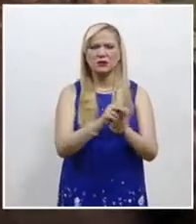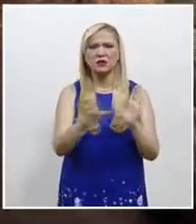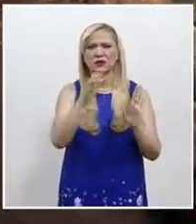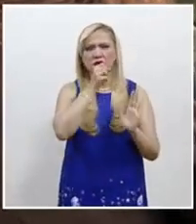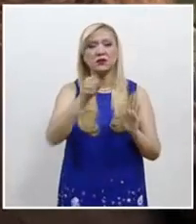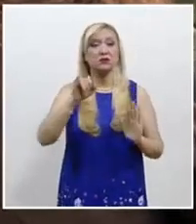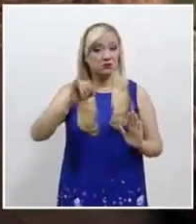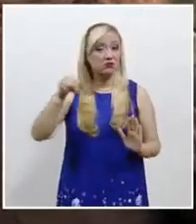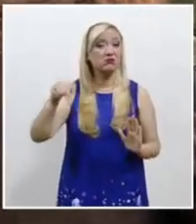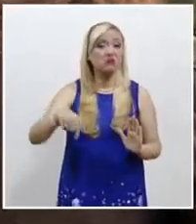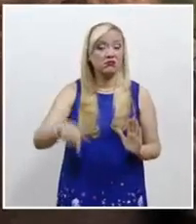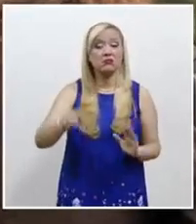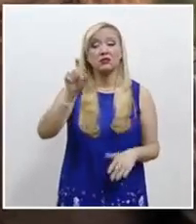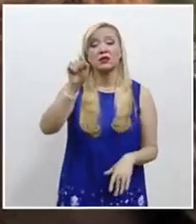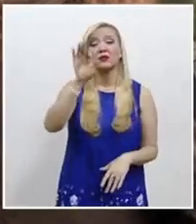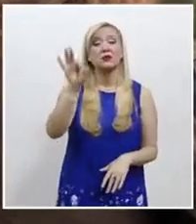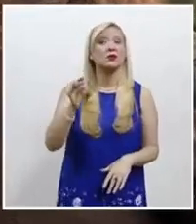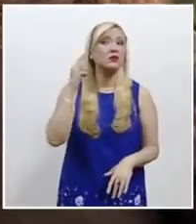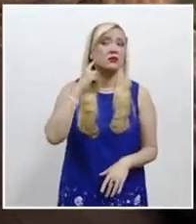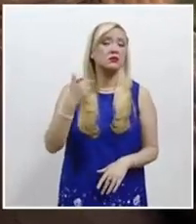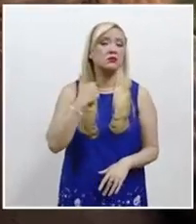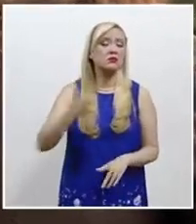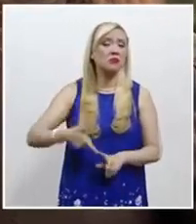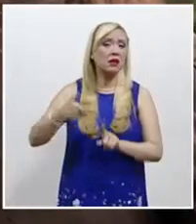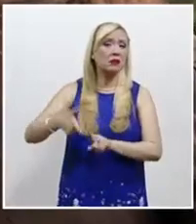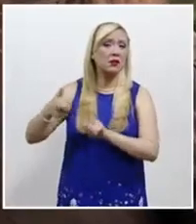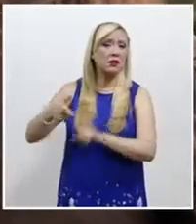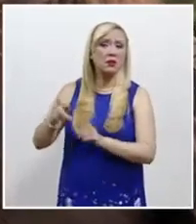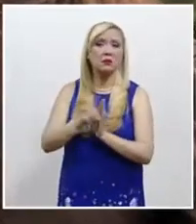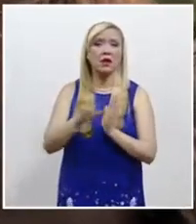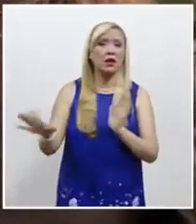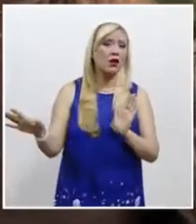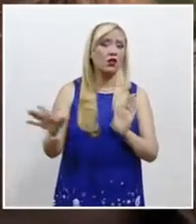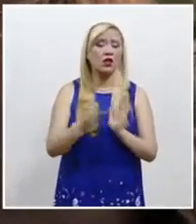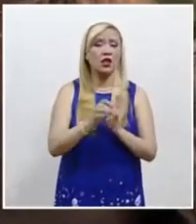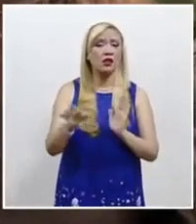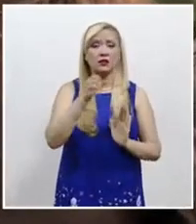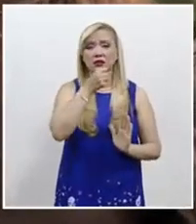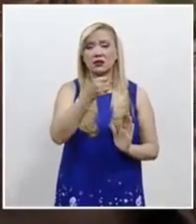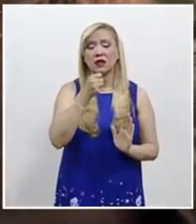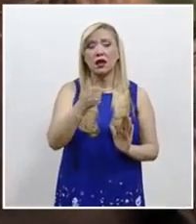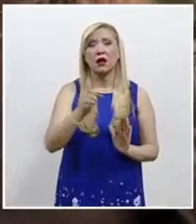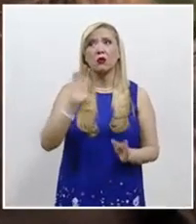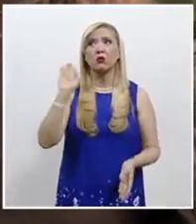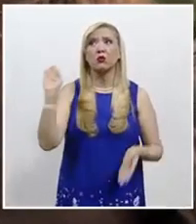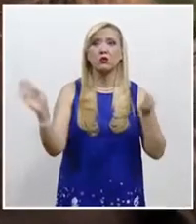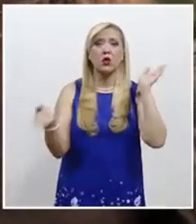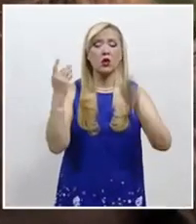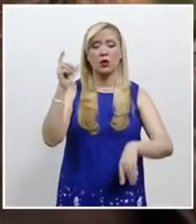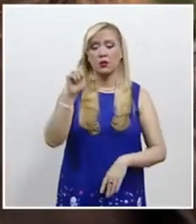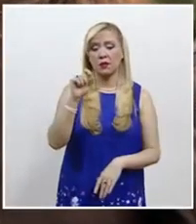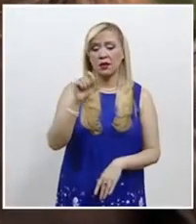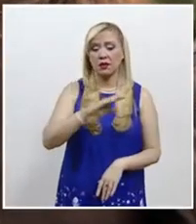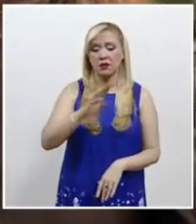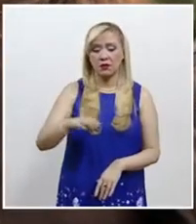al concentrar el 20% de los asesinatos de periodistas en el mundo, con 20 fallecimientos.